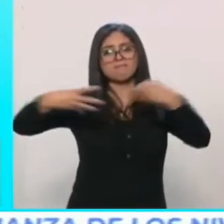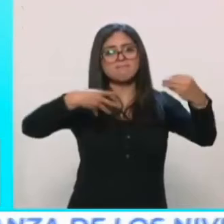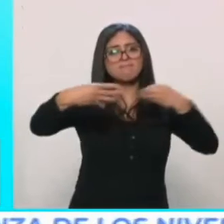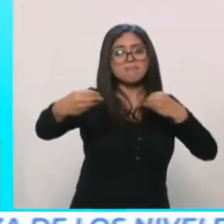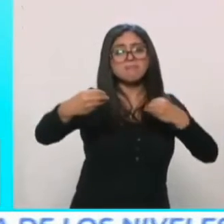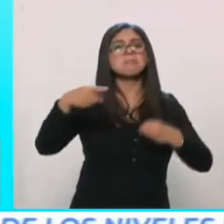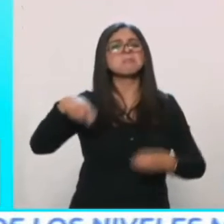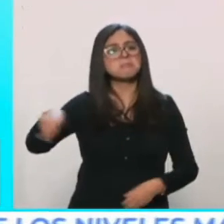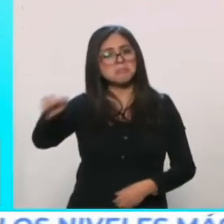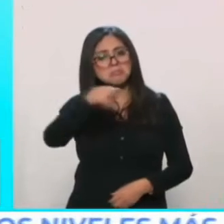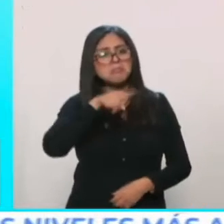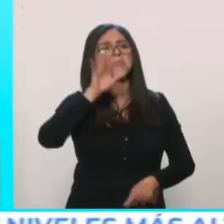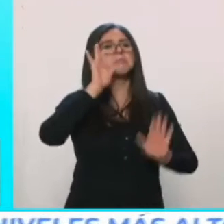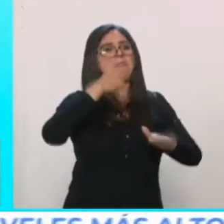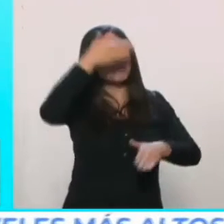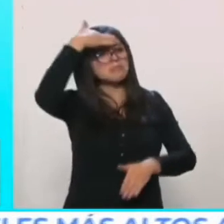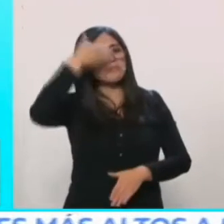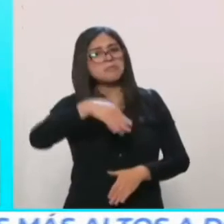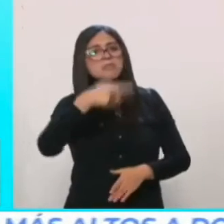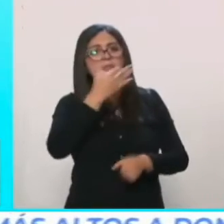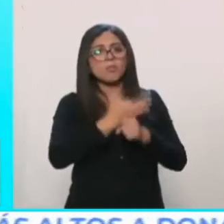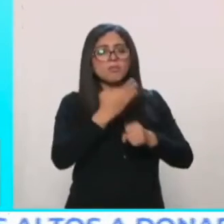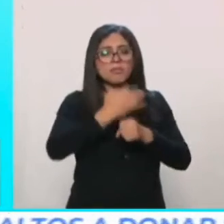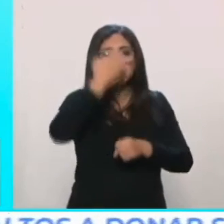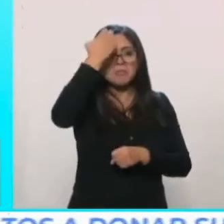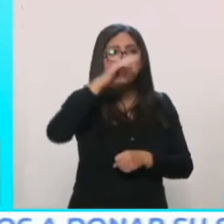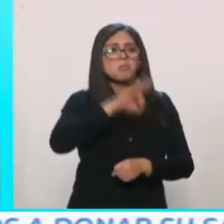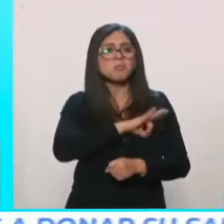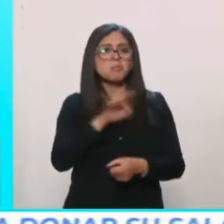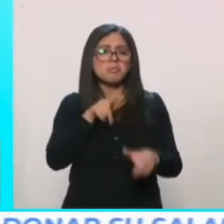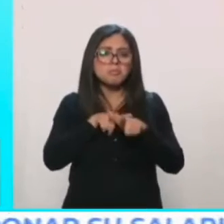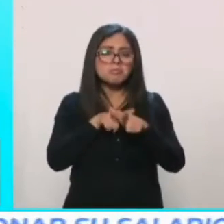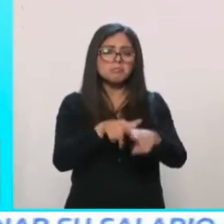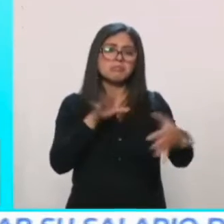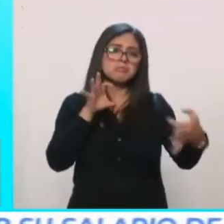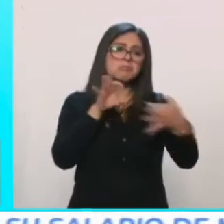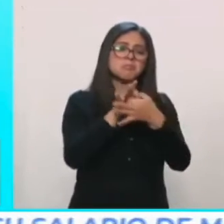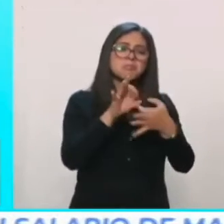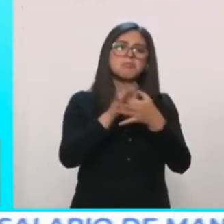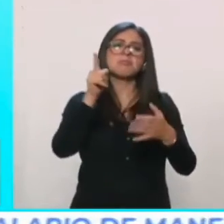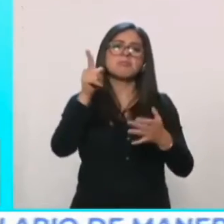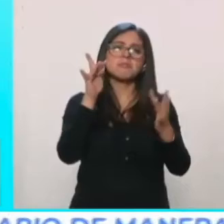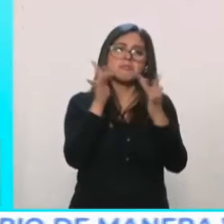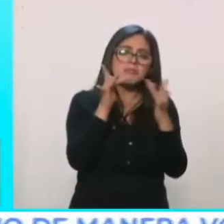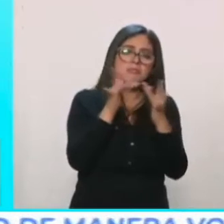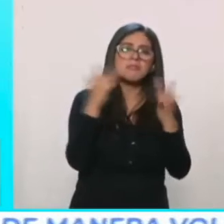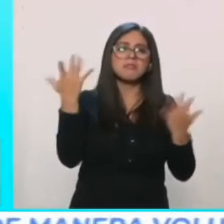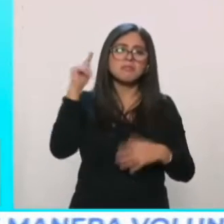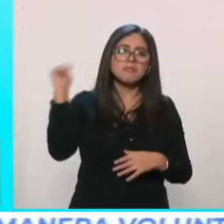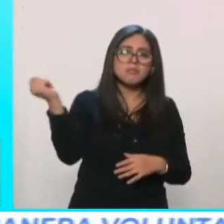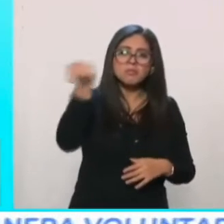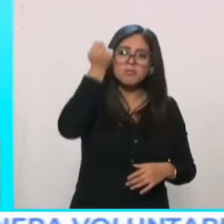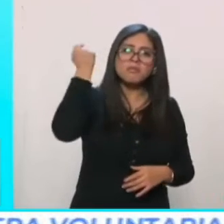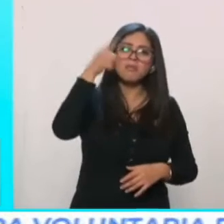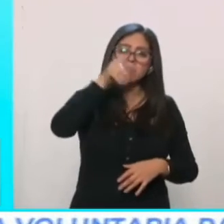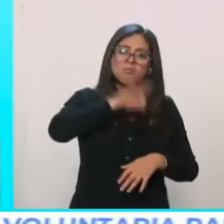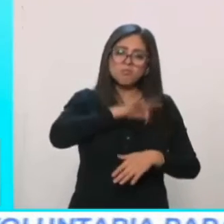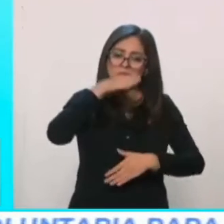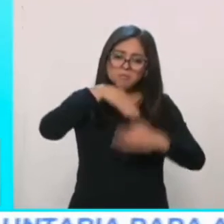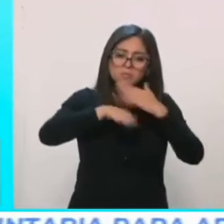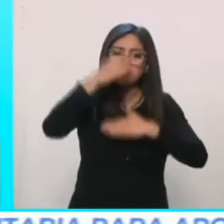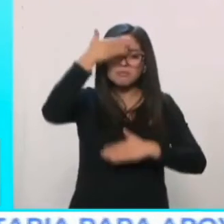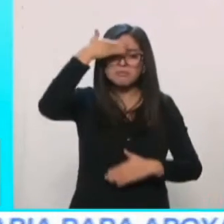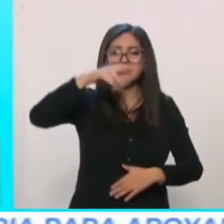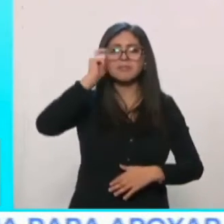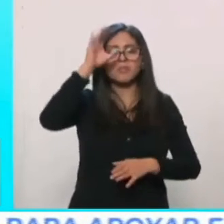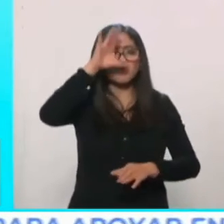seguir vinculándonos a través de las redes y a través de la tecnología, para seguir ampliando el acceso a la cultura, para que cada vez más personas